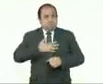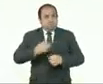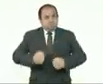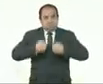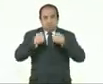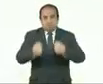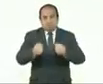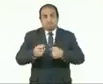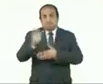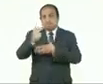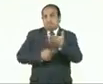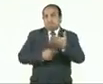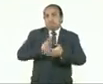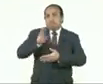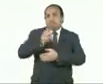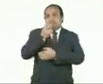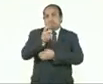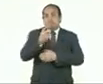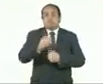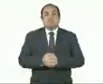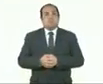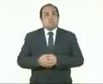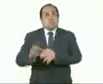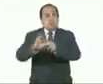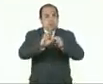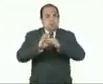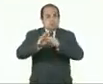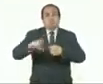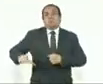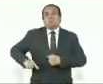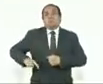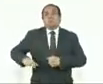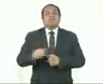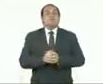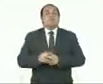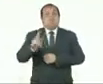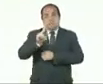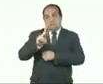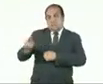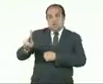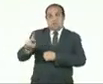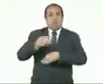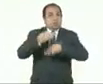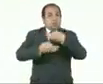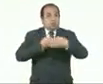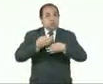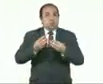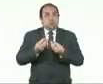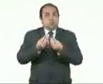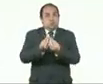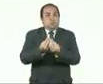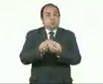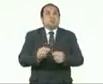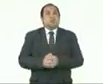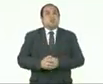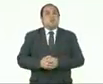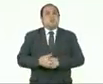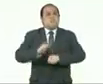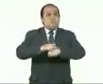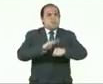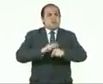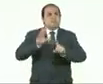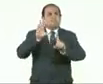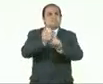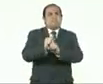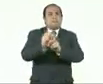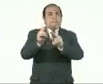que con programas como estos, en esta alianza entre el gobierno y la ciudadanía, entre todos vamos a ir logrando cada vez más